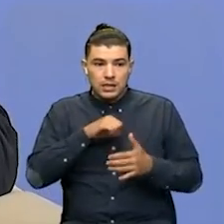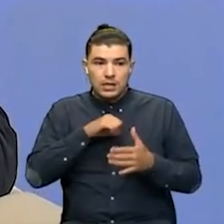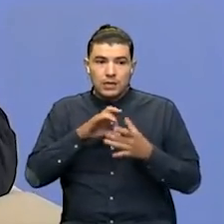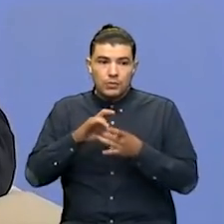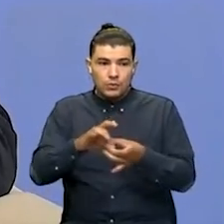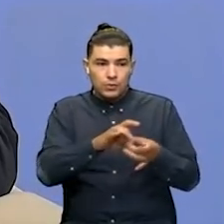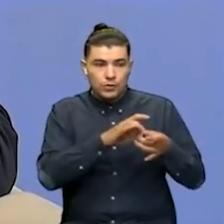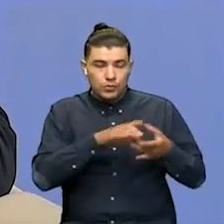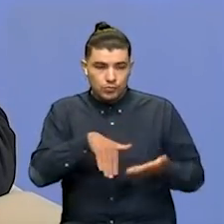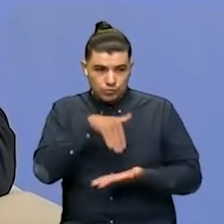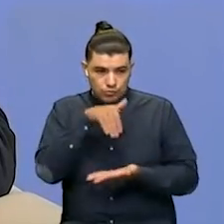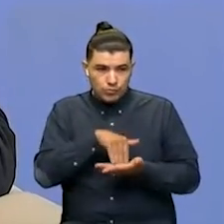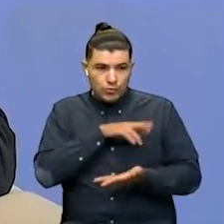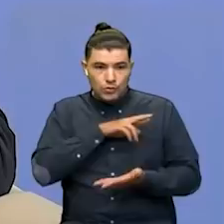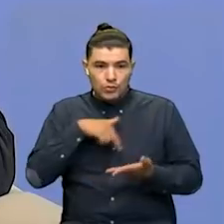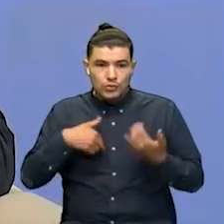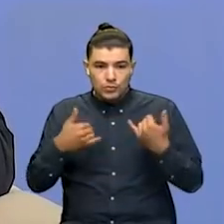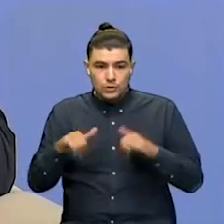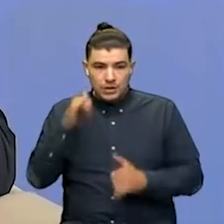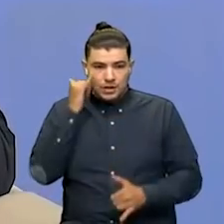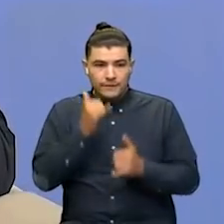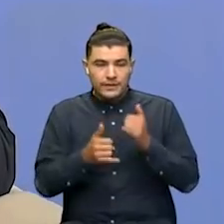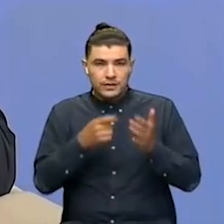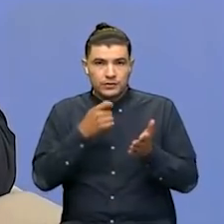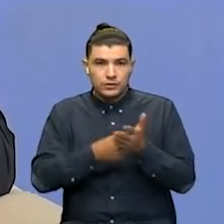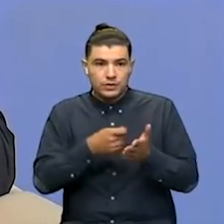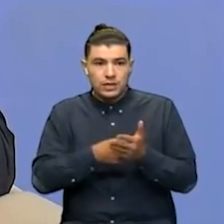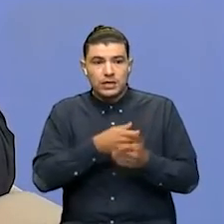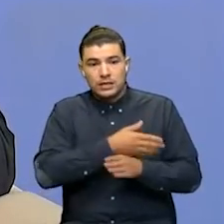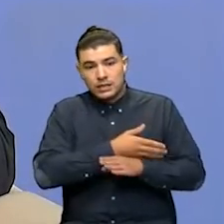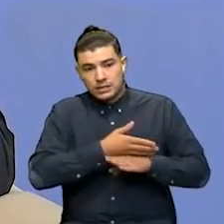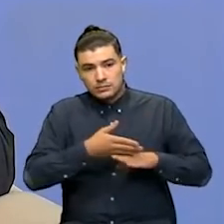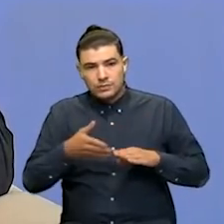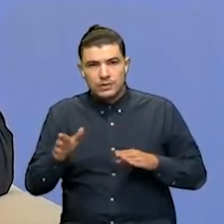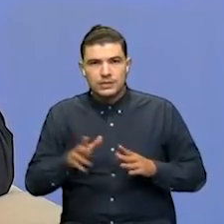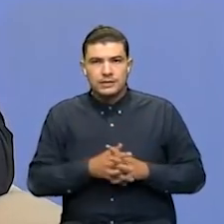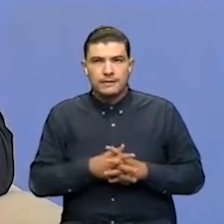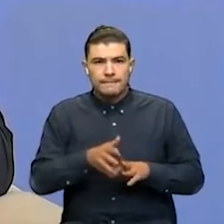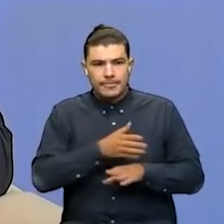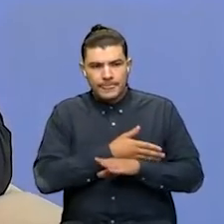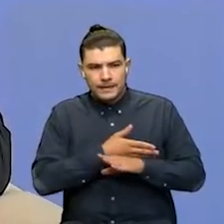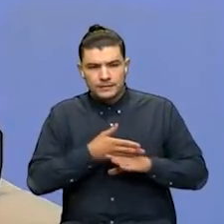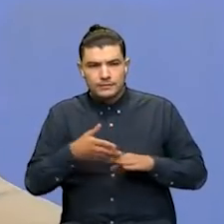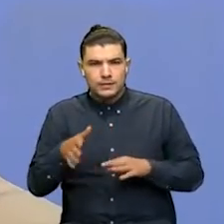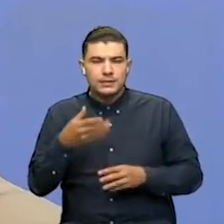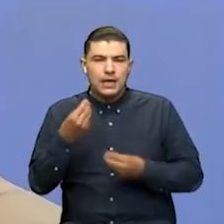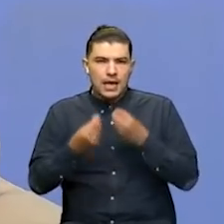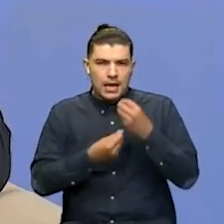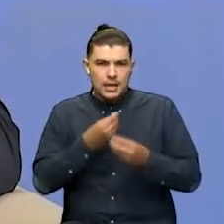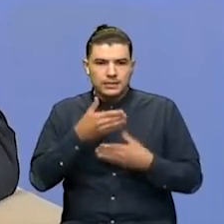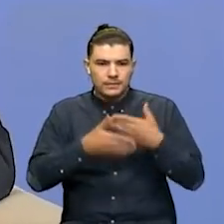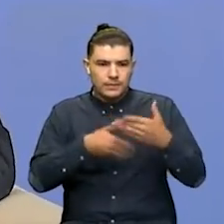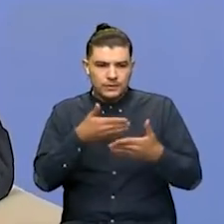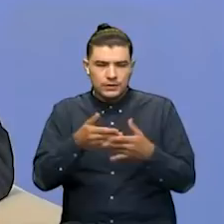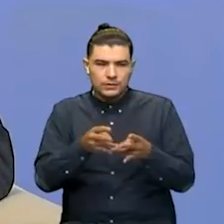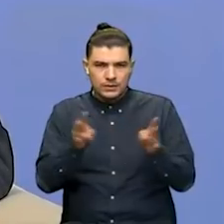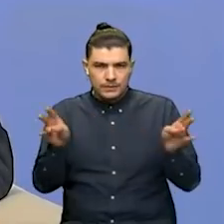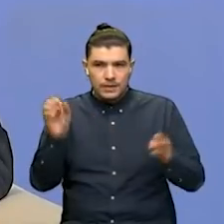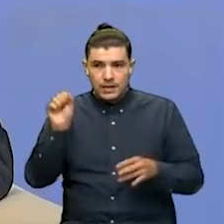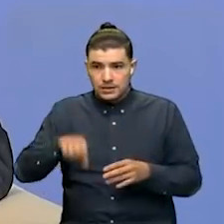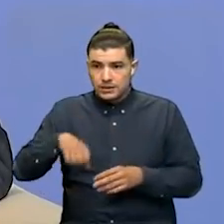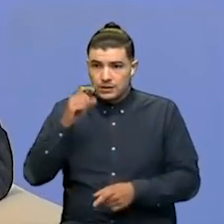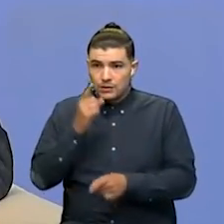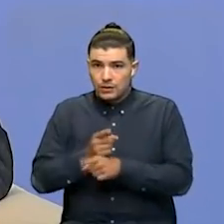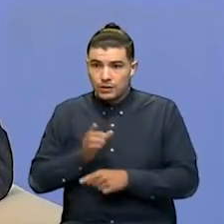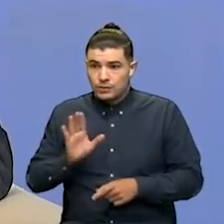constituida, vamos a liquidar esa sociedad conyugal y después van a hacer el proceso de separación, ¿sí? Y